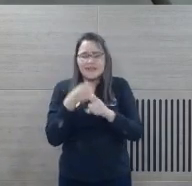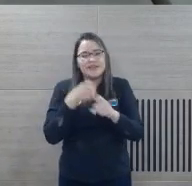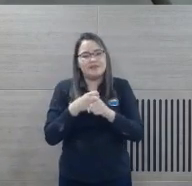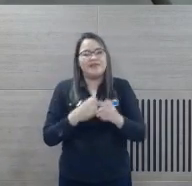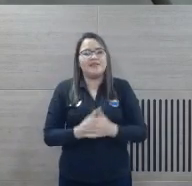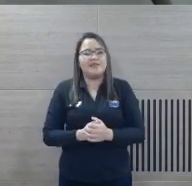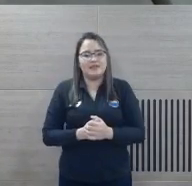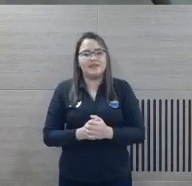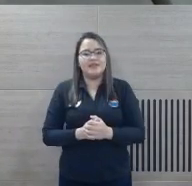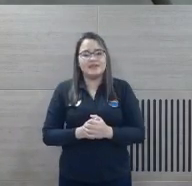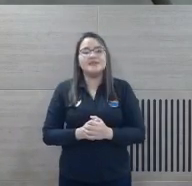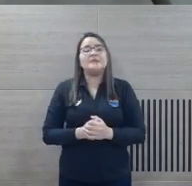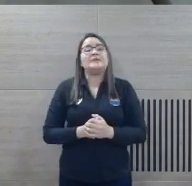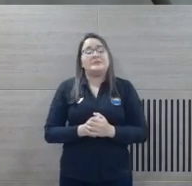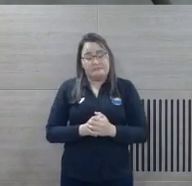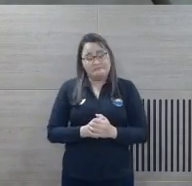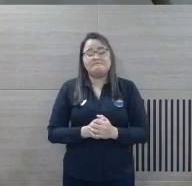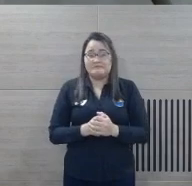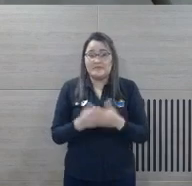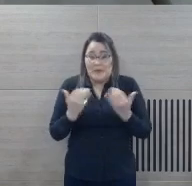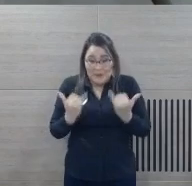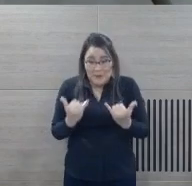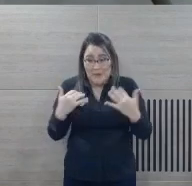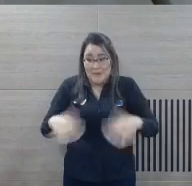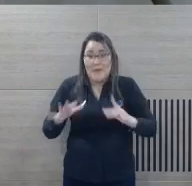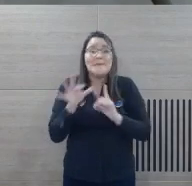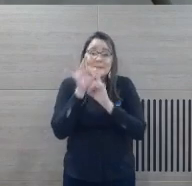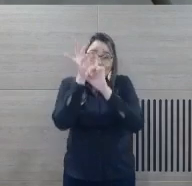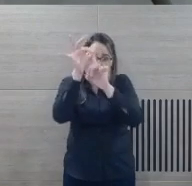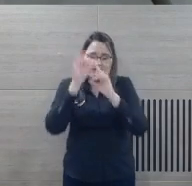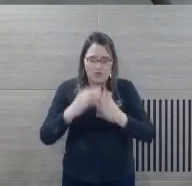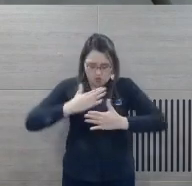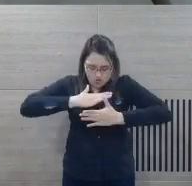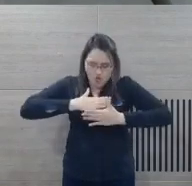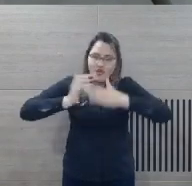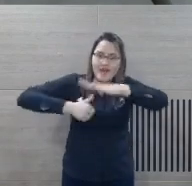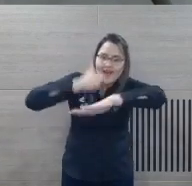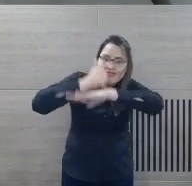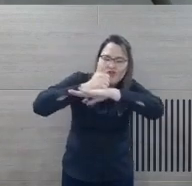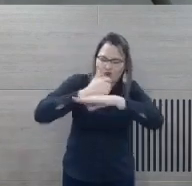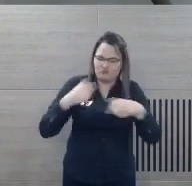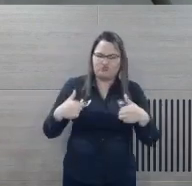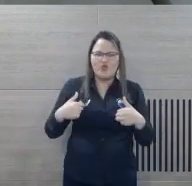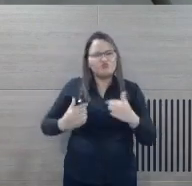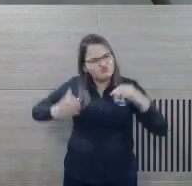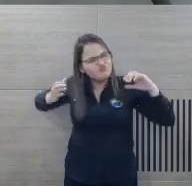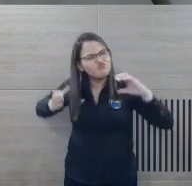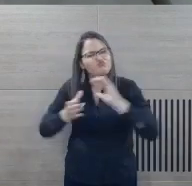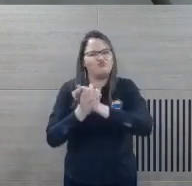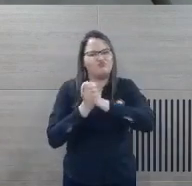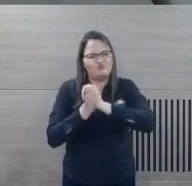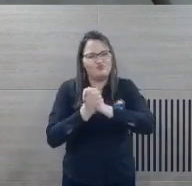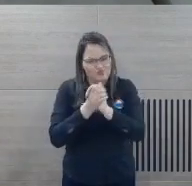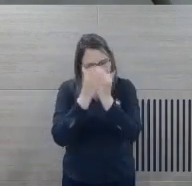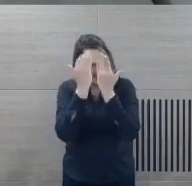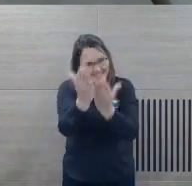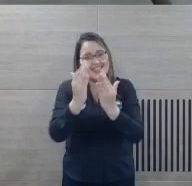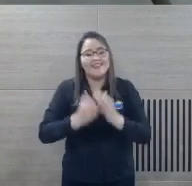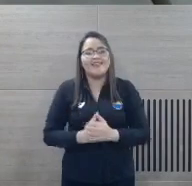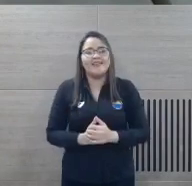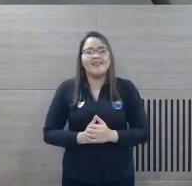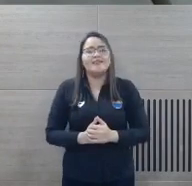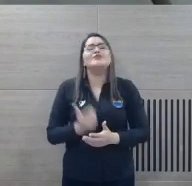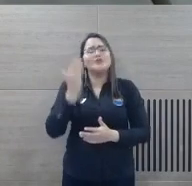ustedes. Como rector, como amigo, quiero decirles, sé lo difícil que es esto, sé que quisieran estar aquí, ojalá